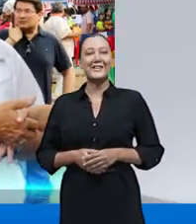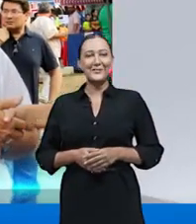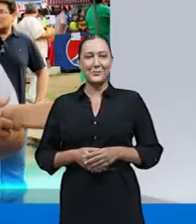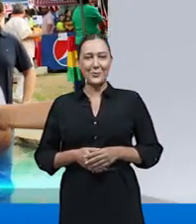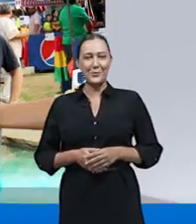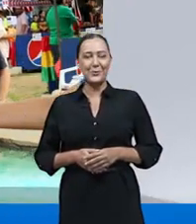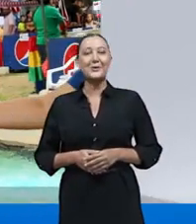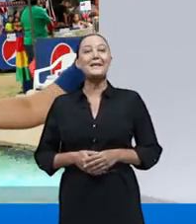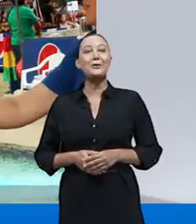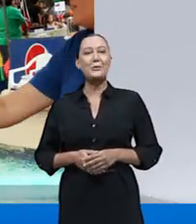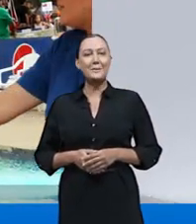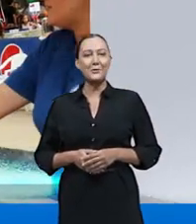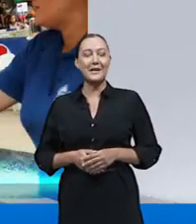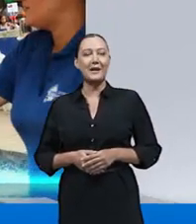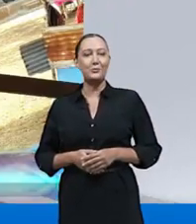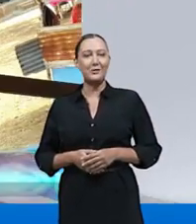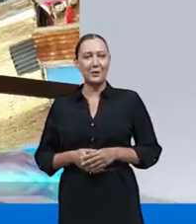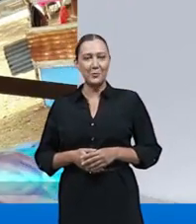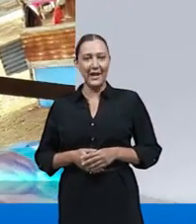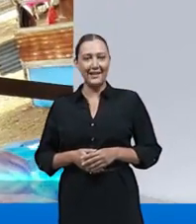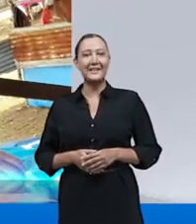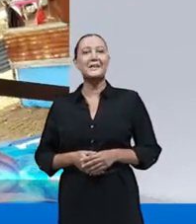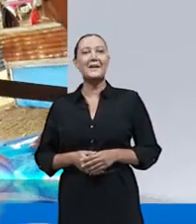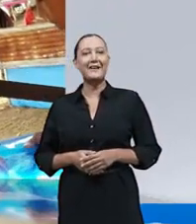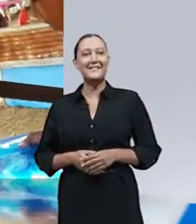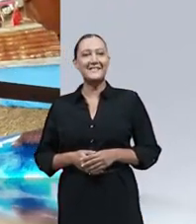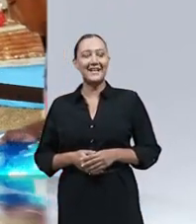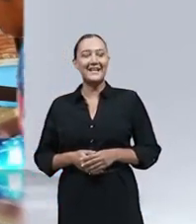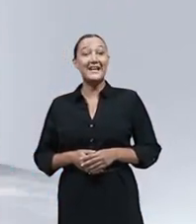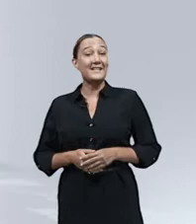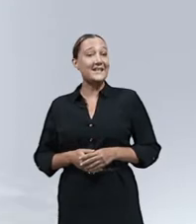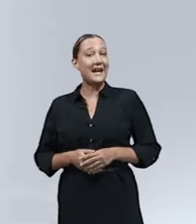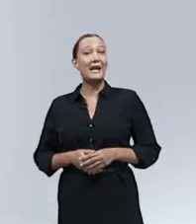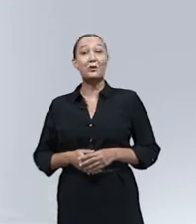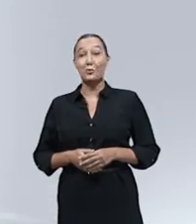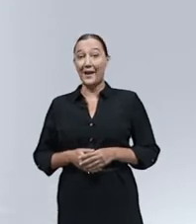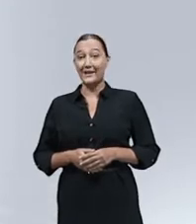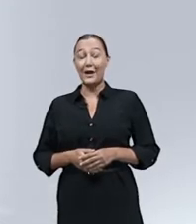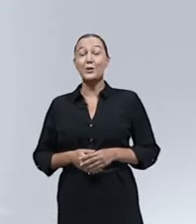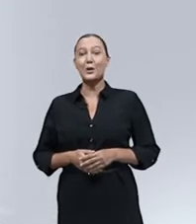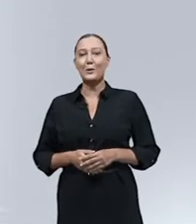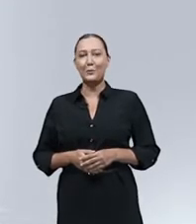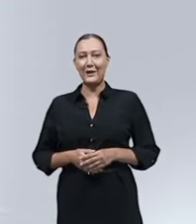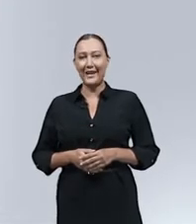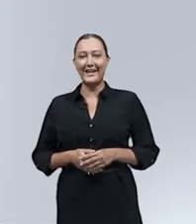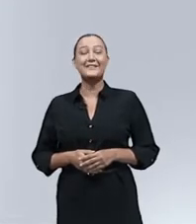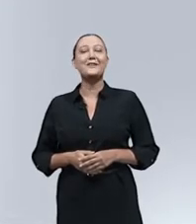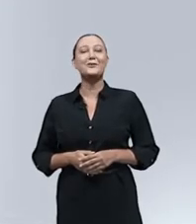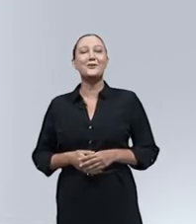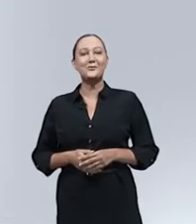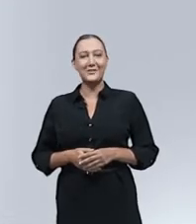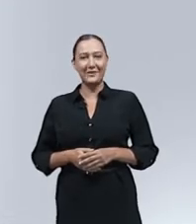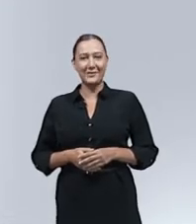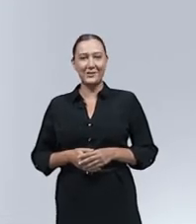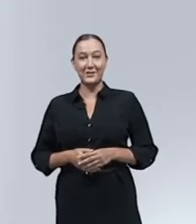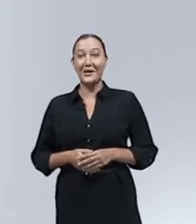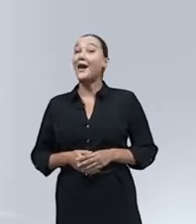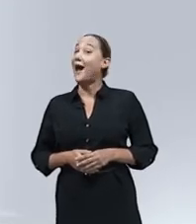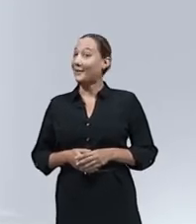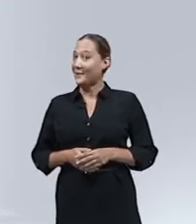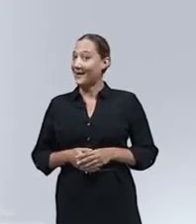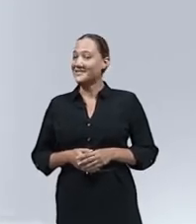En el 311 incluimos a la Junta Comunal de Bellavista y a la comarca Nove Burlé dentro de sus